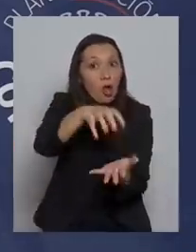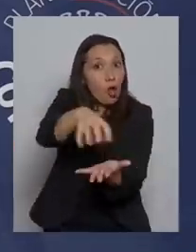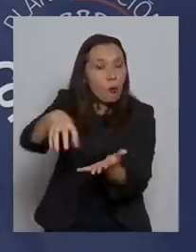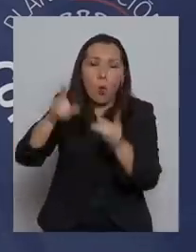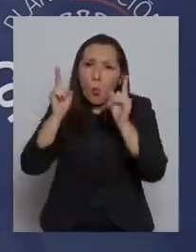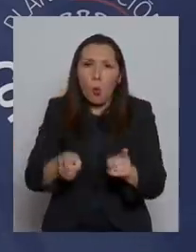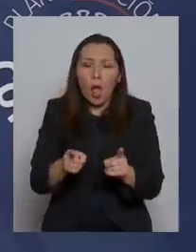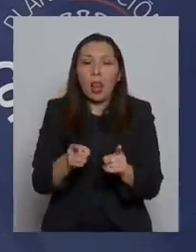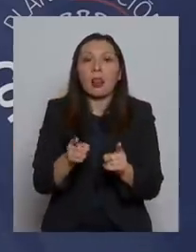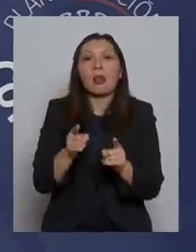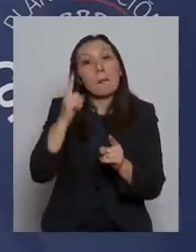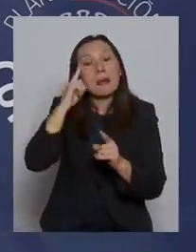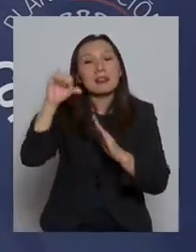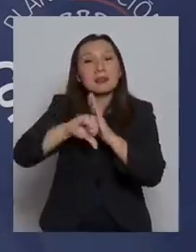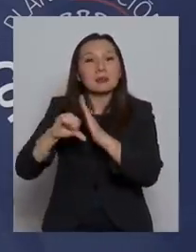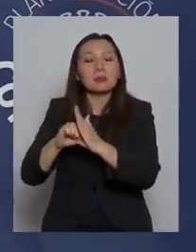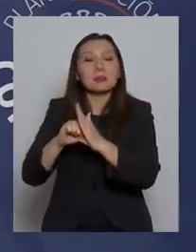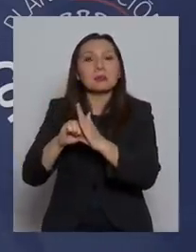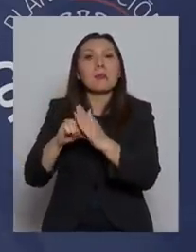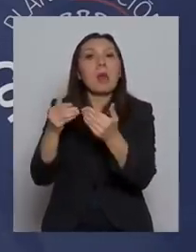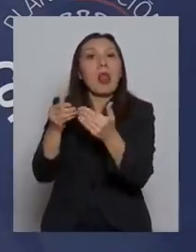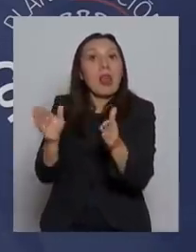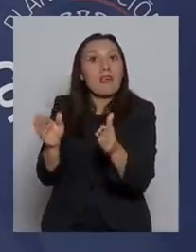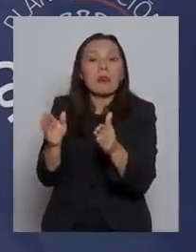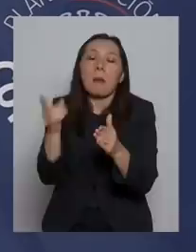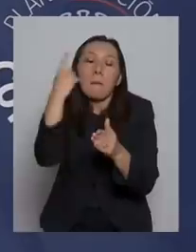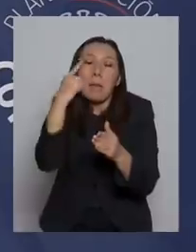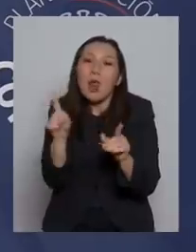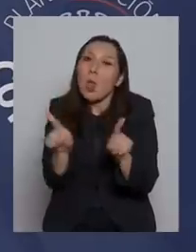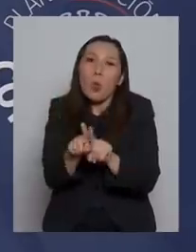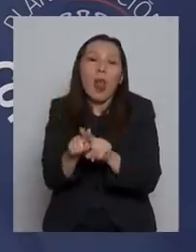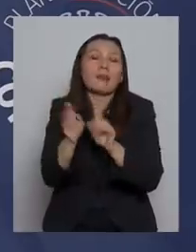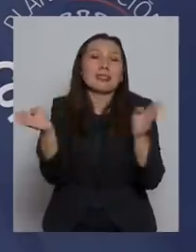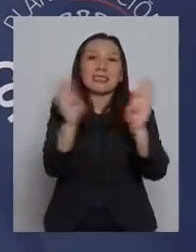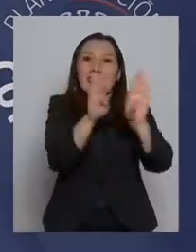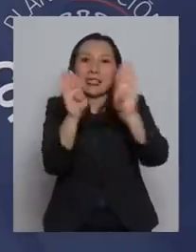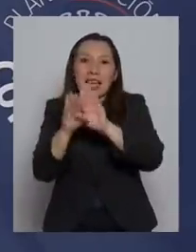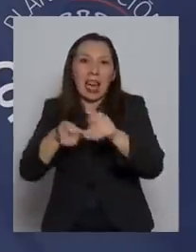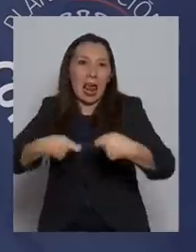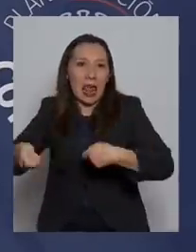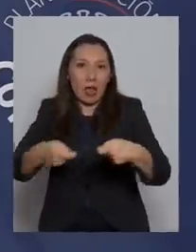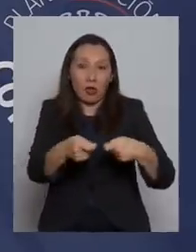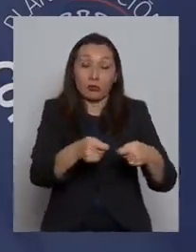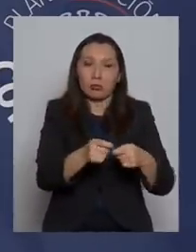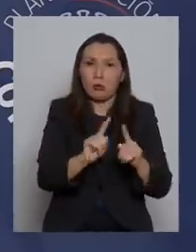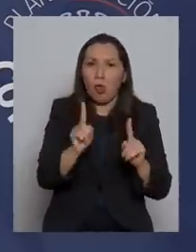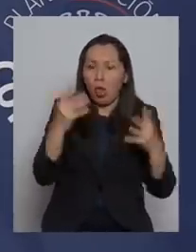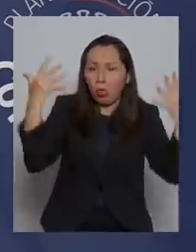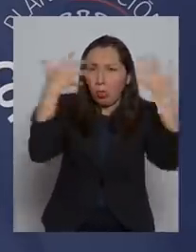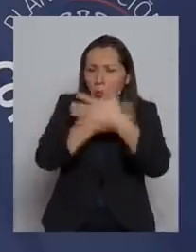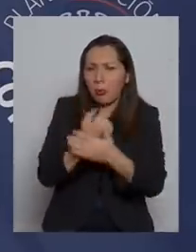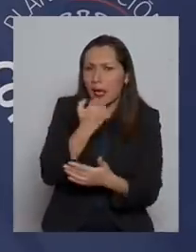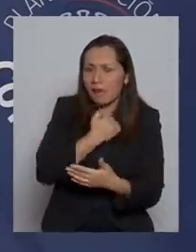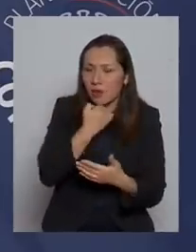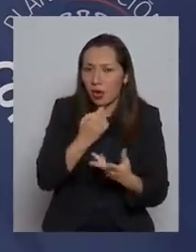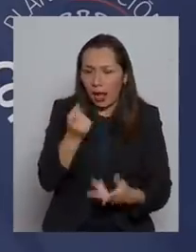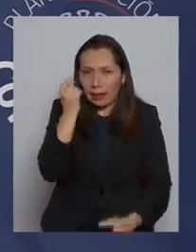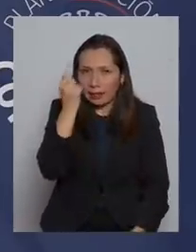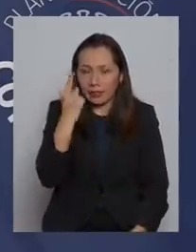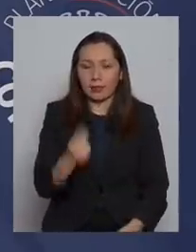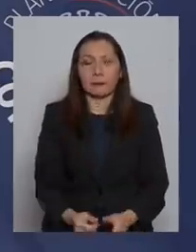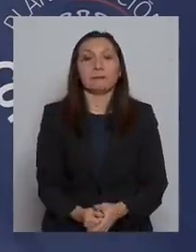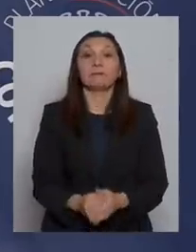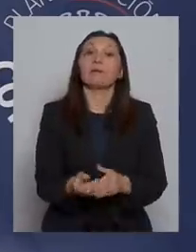comunas a pesar de que la cuarentena se haya levantado, para que no haya malos entendidos.